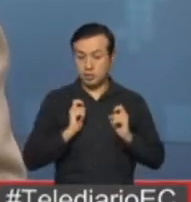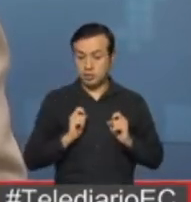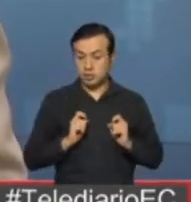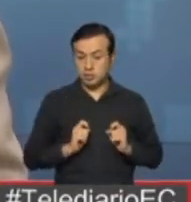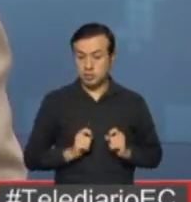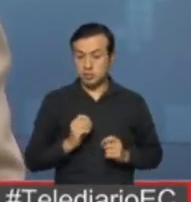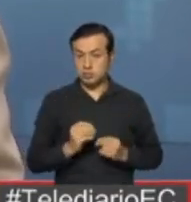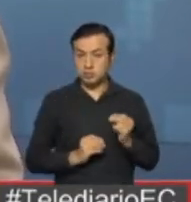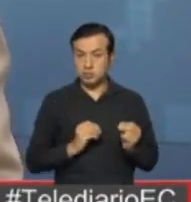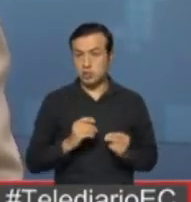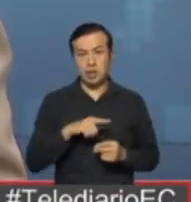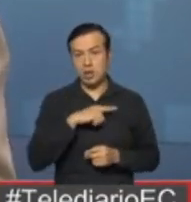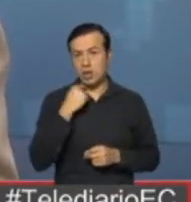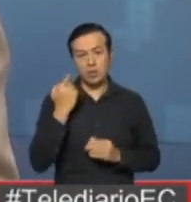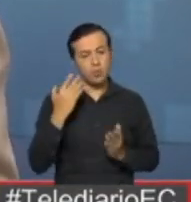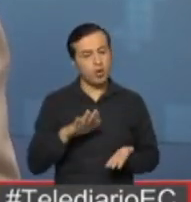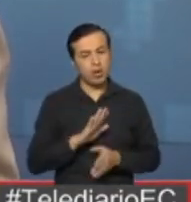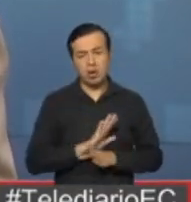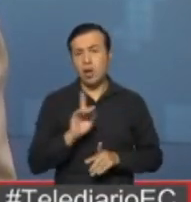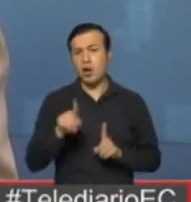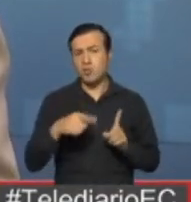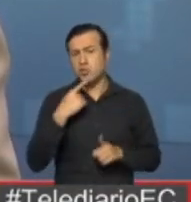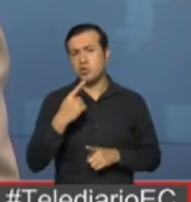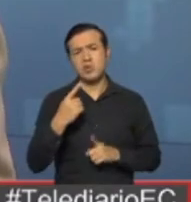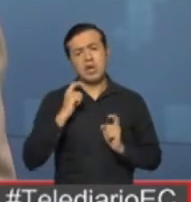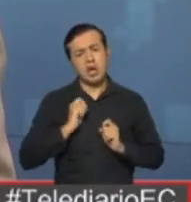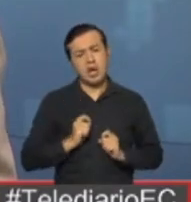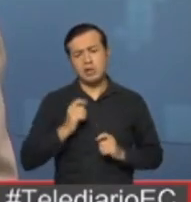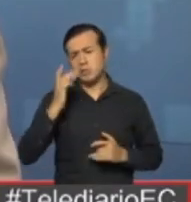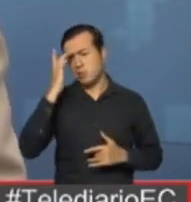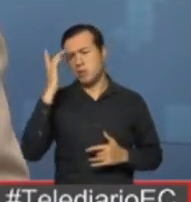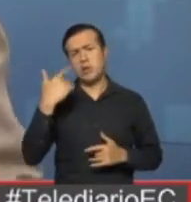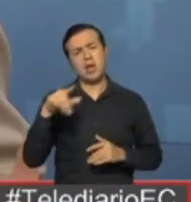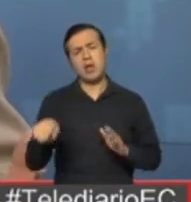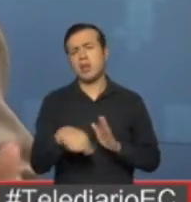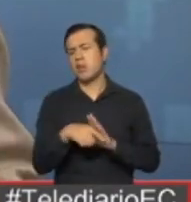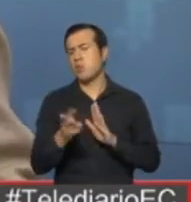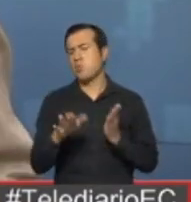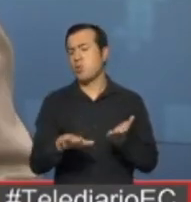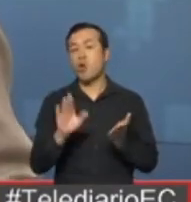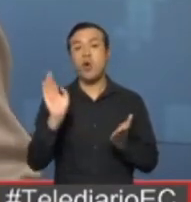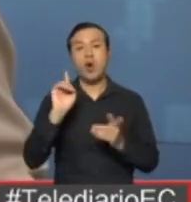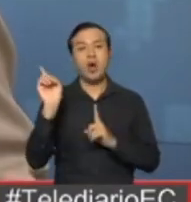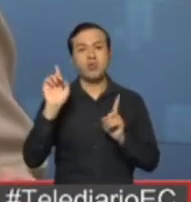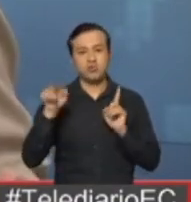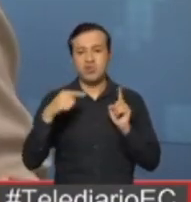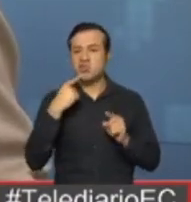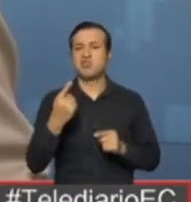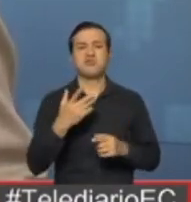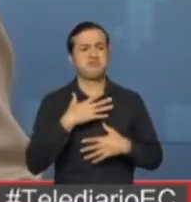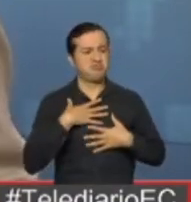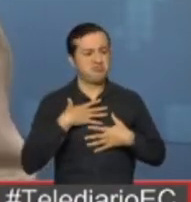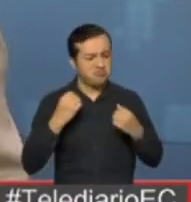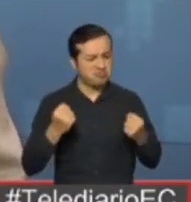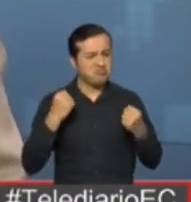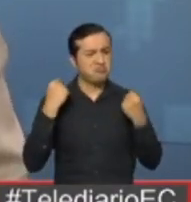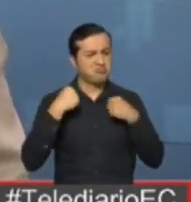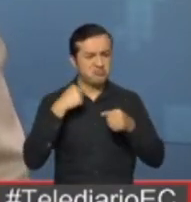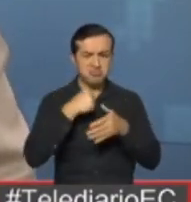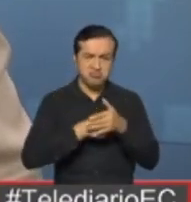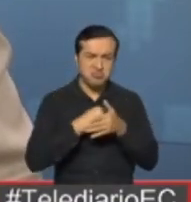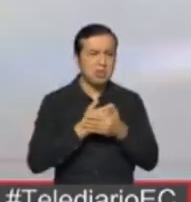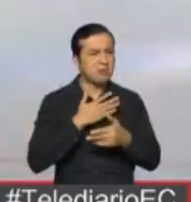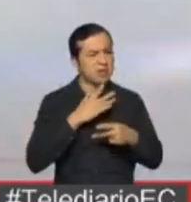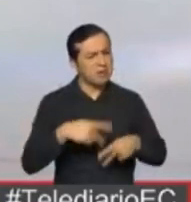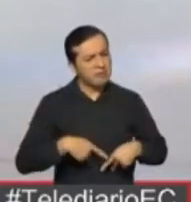echar a morir o los dos toman de esa manera otros de pronto dicen bueno es una oportunidad para recuperar la